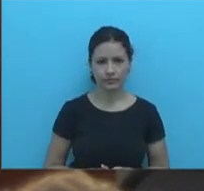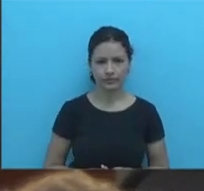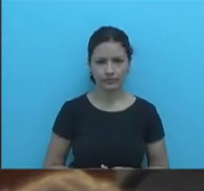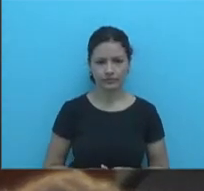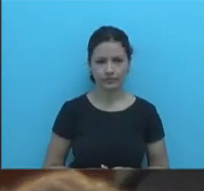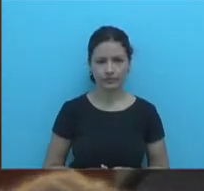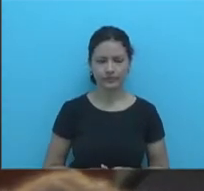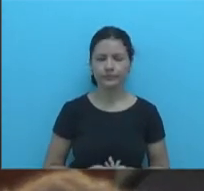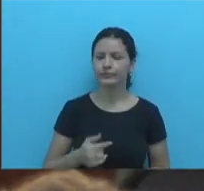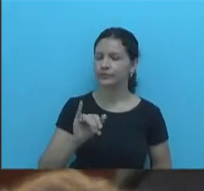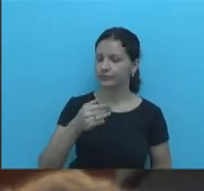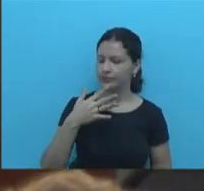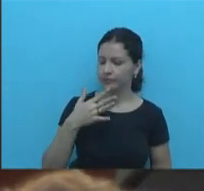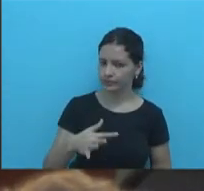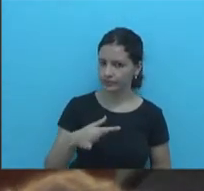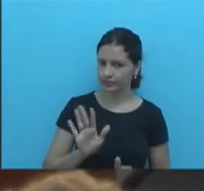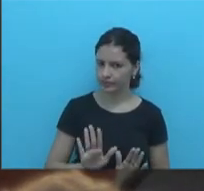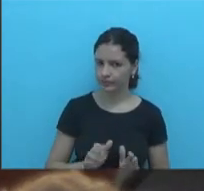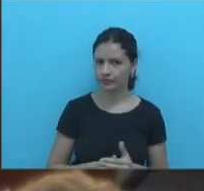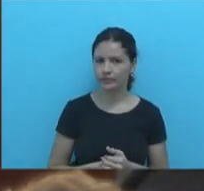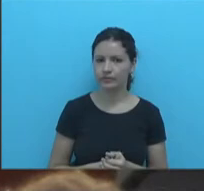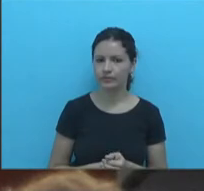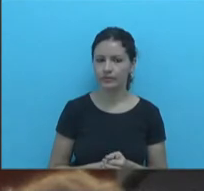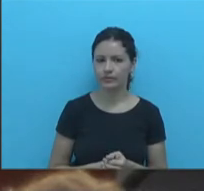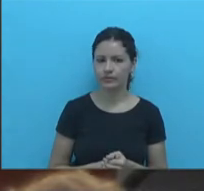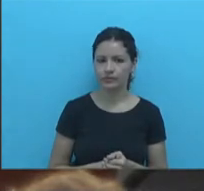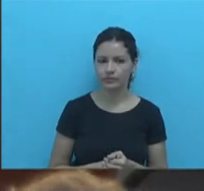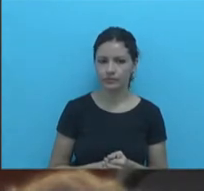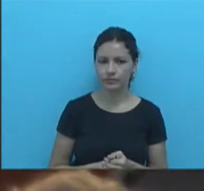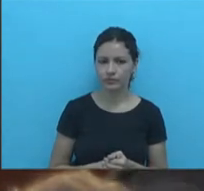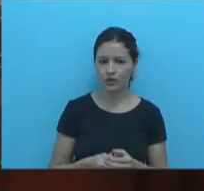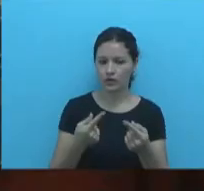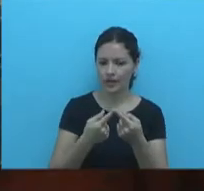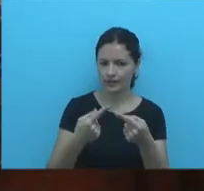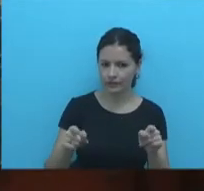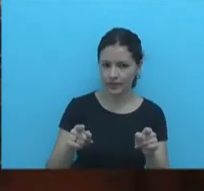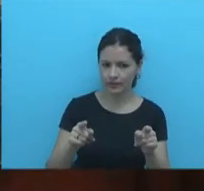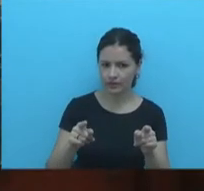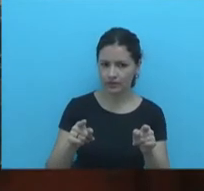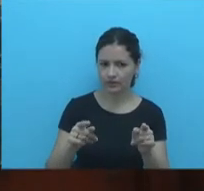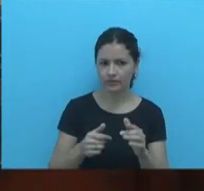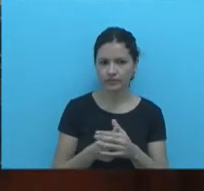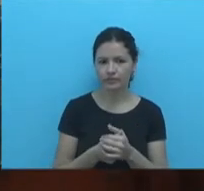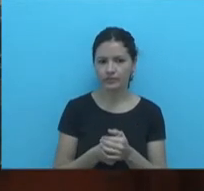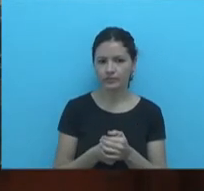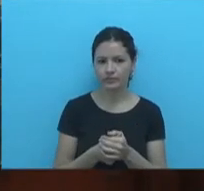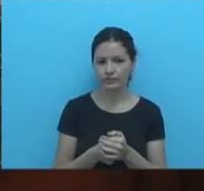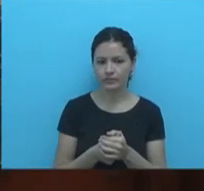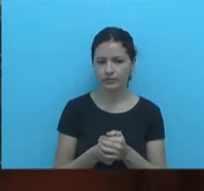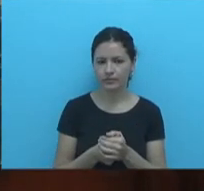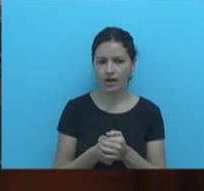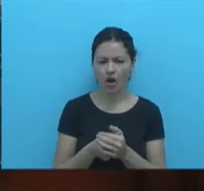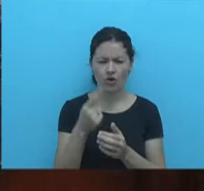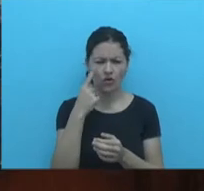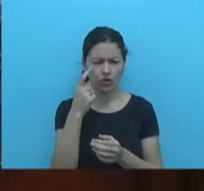Sí, entiendo, pero de todas maneras, te digo, la sala de enfermería y cursos de capacitación estarán bajo la administración. No quiere decir que esté claro, ahí.